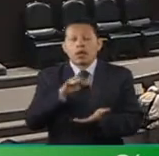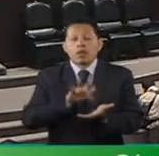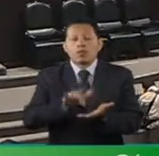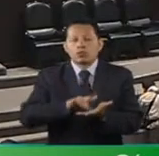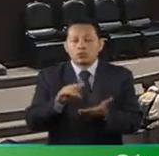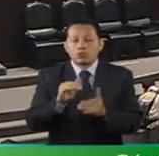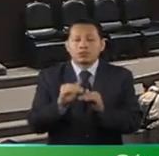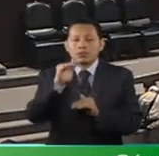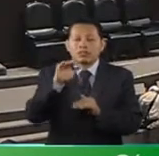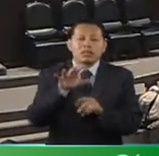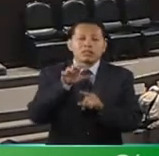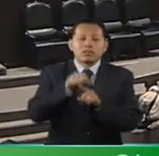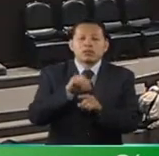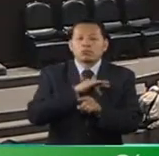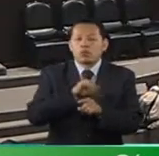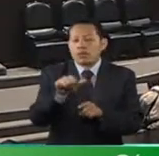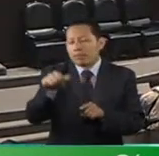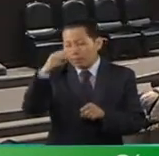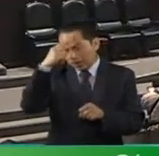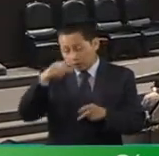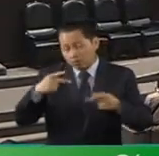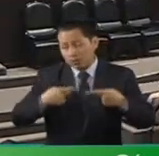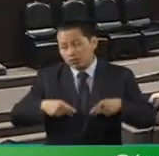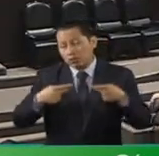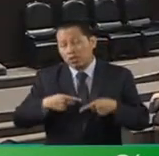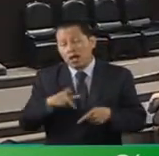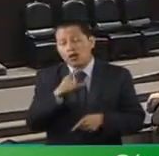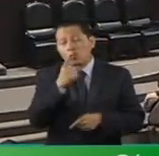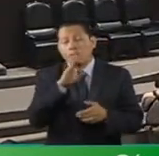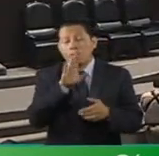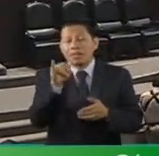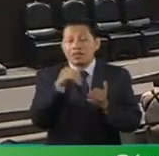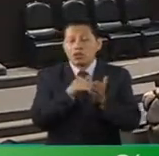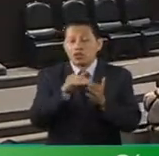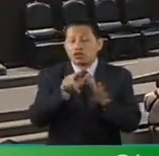ascendieron a un costo para los mexicanos de